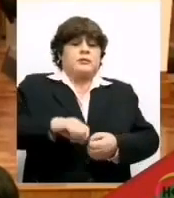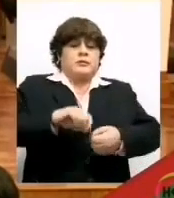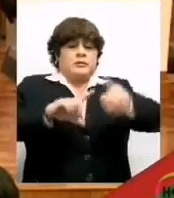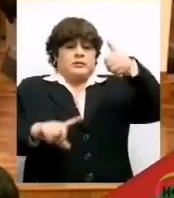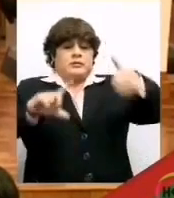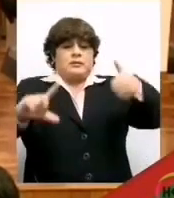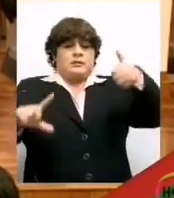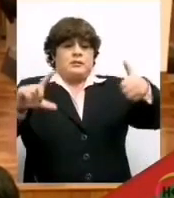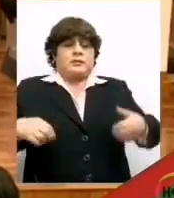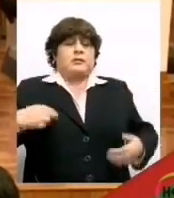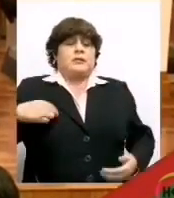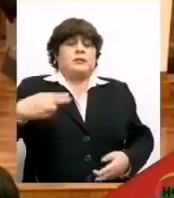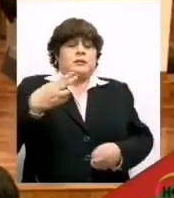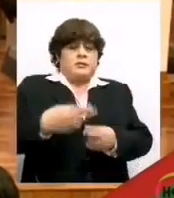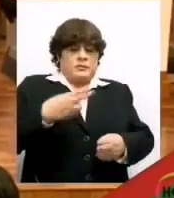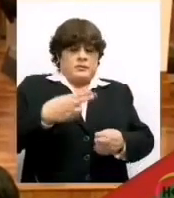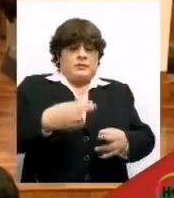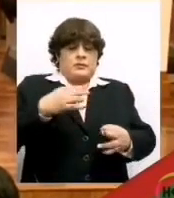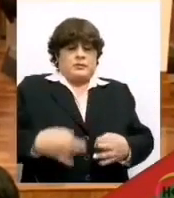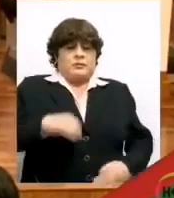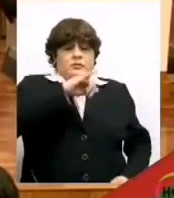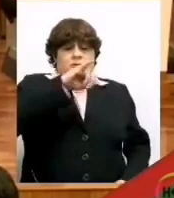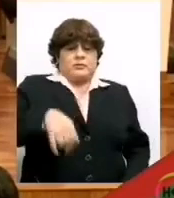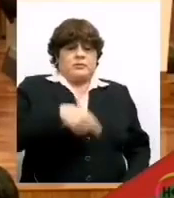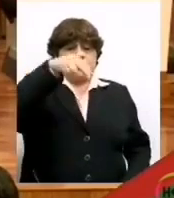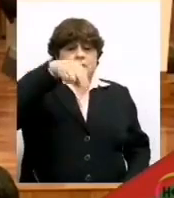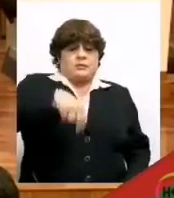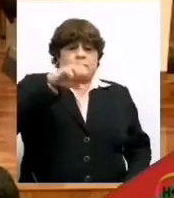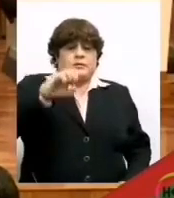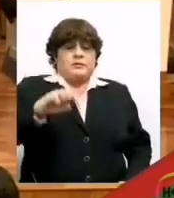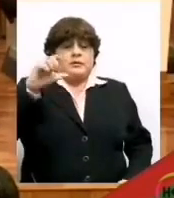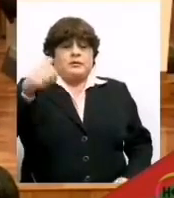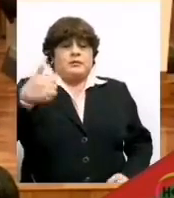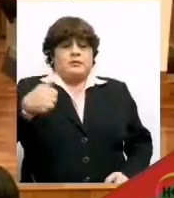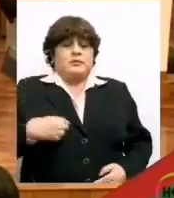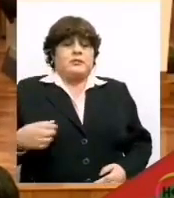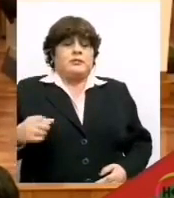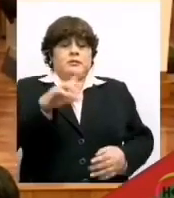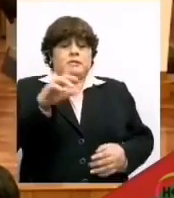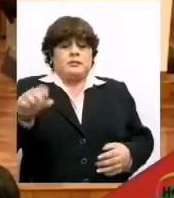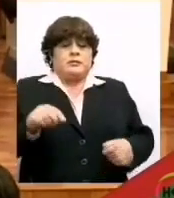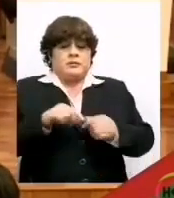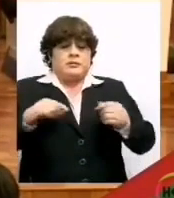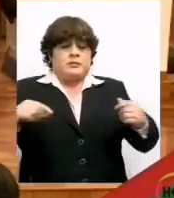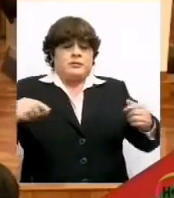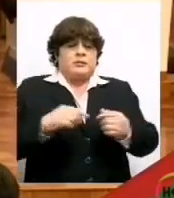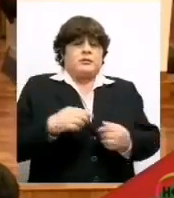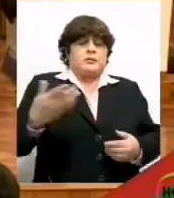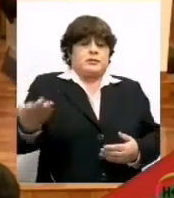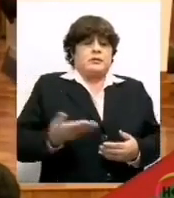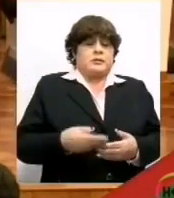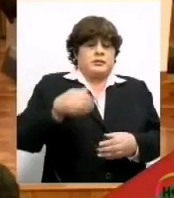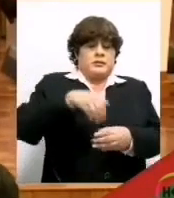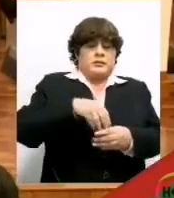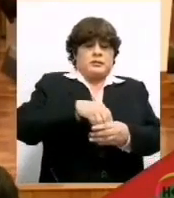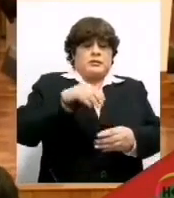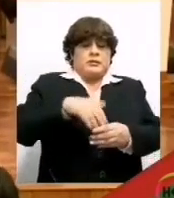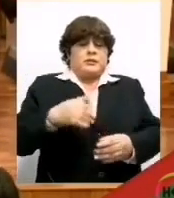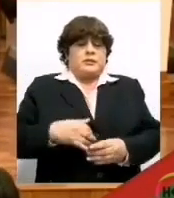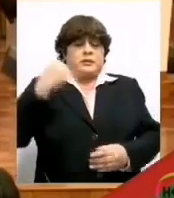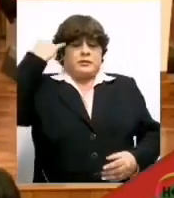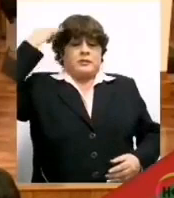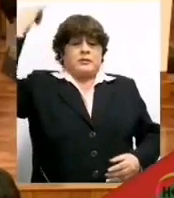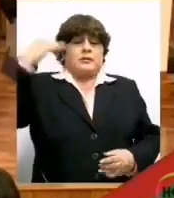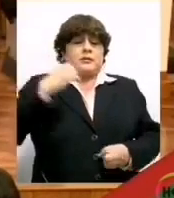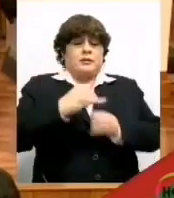libertad a nombre del Jurado Nacional de elecciones del instituto para la democracia y asistencia electoral idea